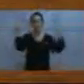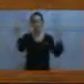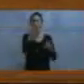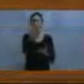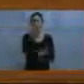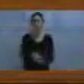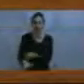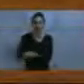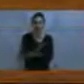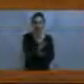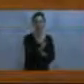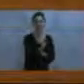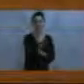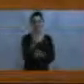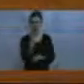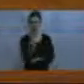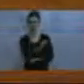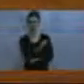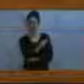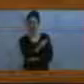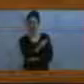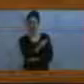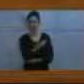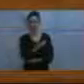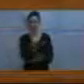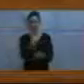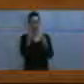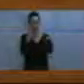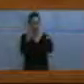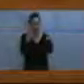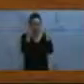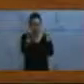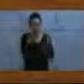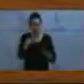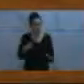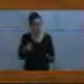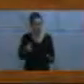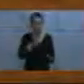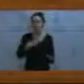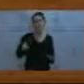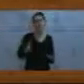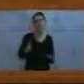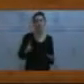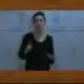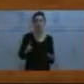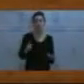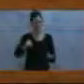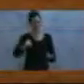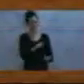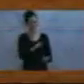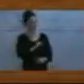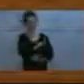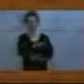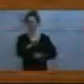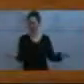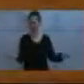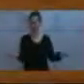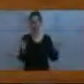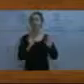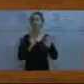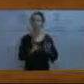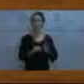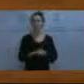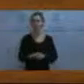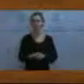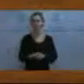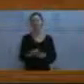de 0 a 3. No nos conformamos con lo que hay. Yo tampoco. Pero quien